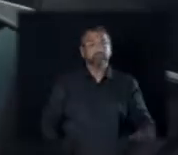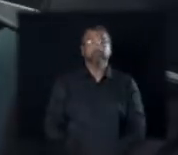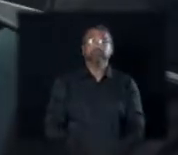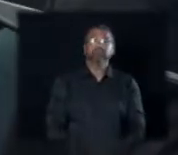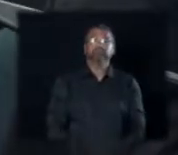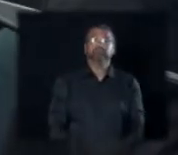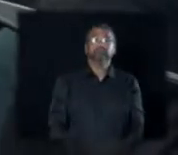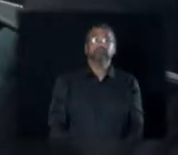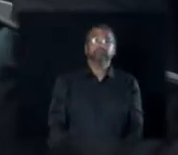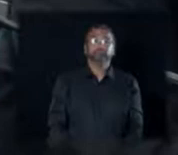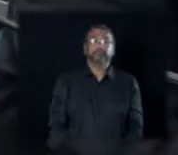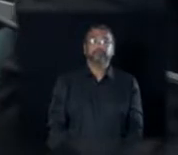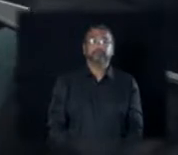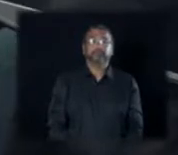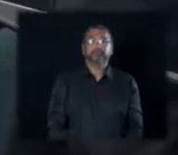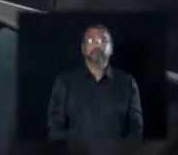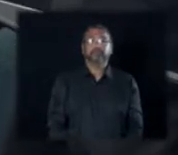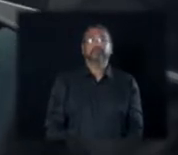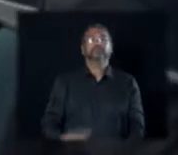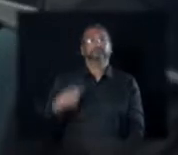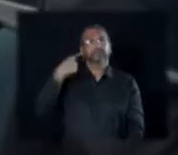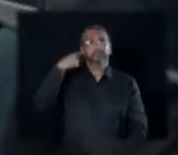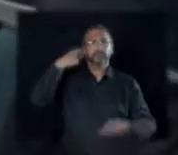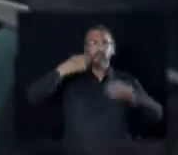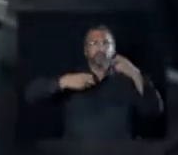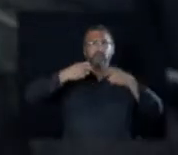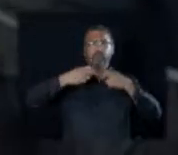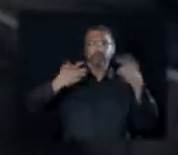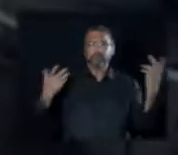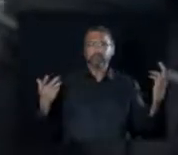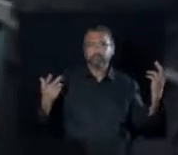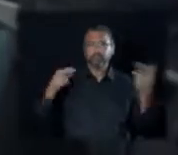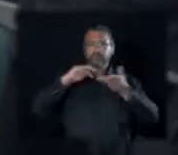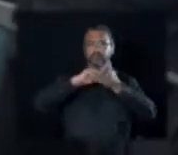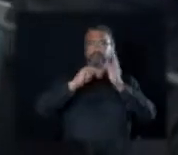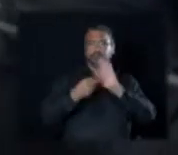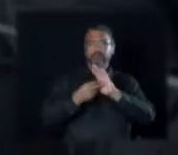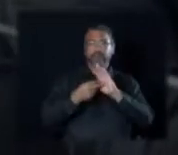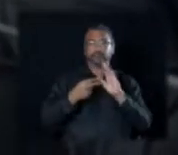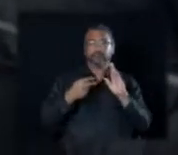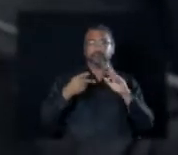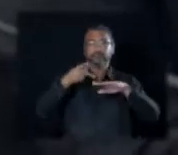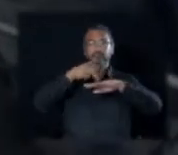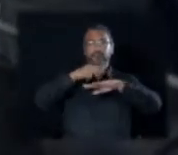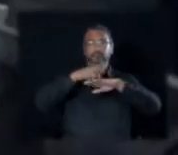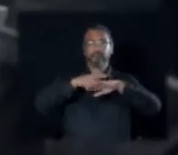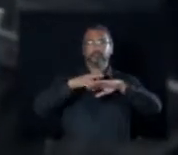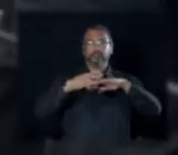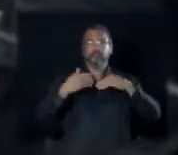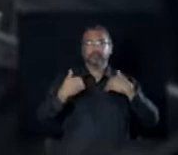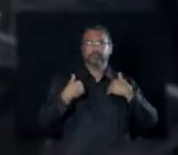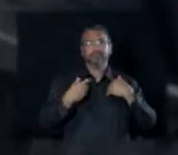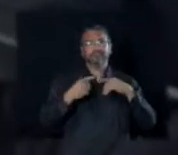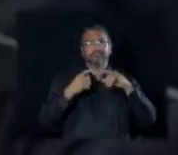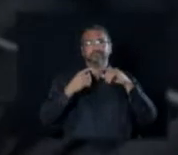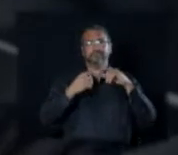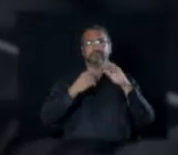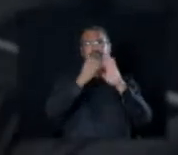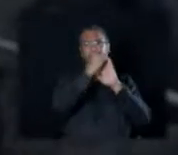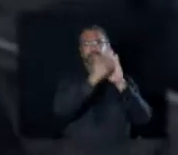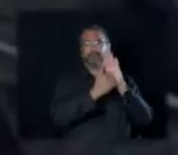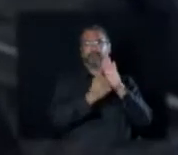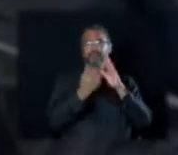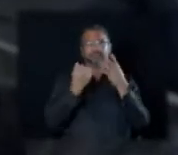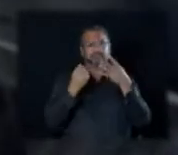Bueno, señor Cruz, si quiere seguir adelante. Señor González, me parece que el problema es que Puerto Rico tiene 4 sistemas